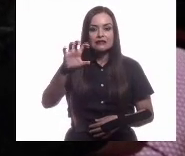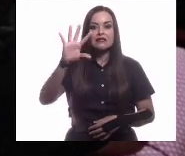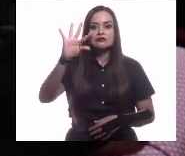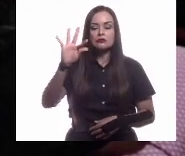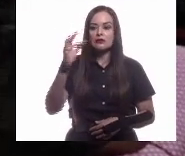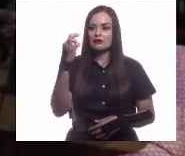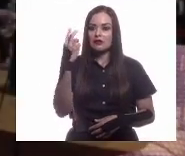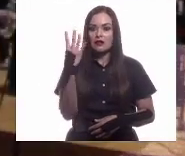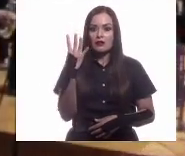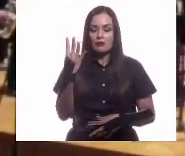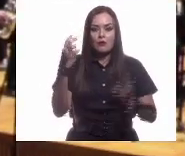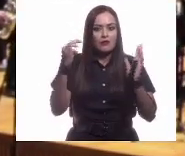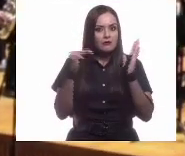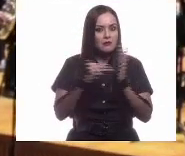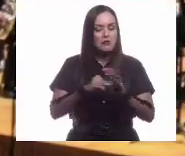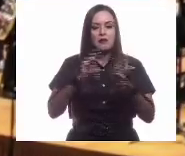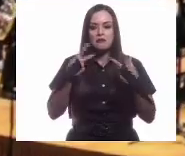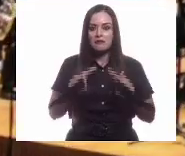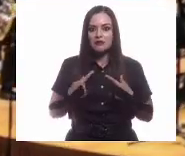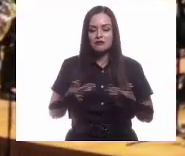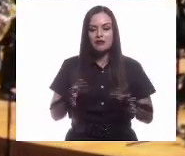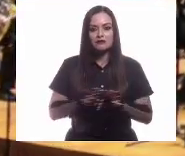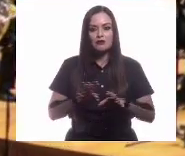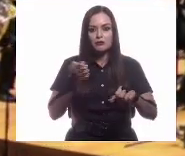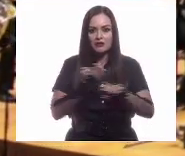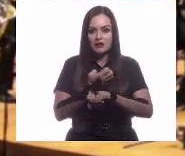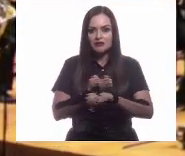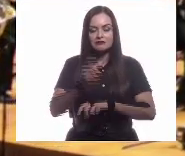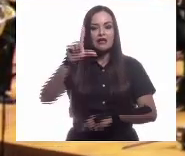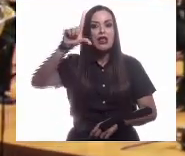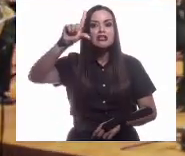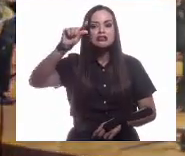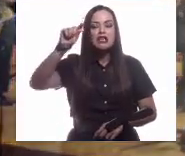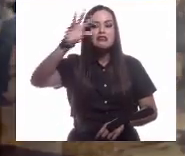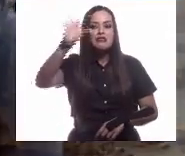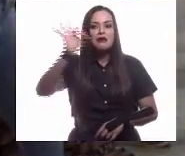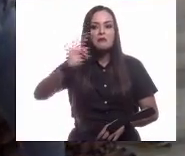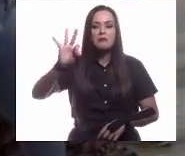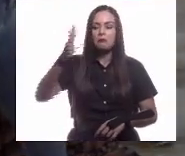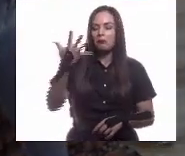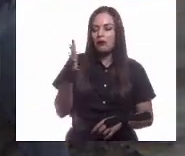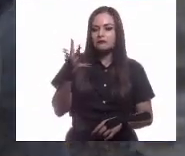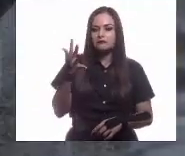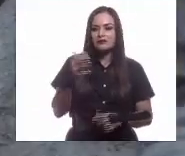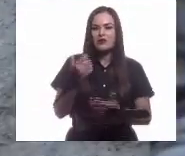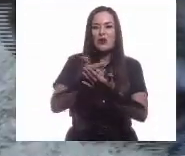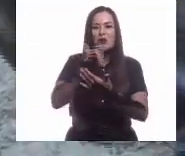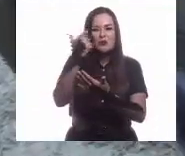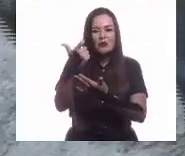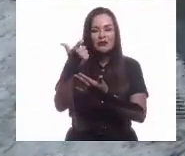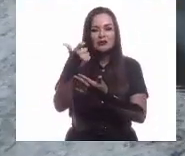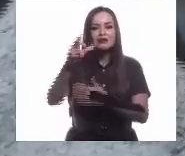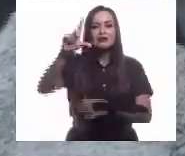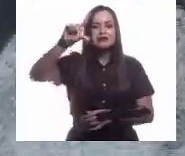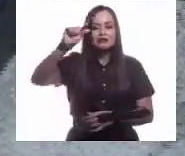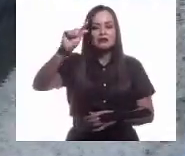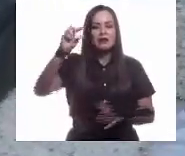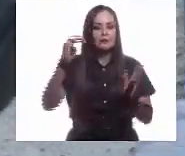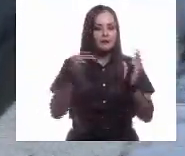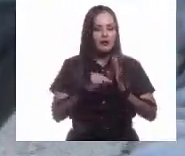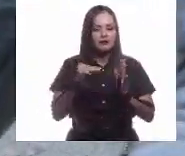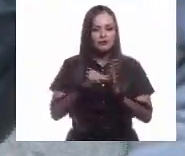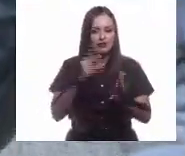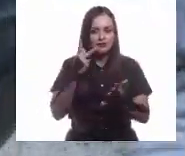personas, que equivalen más o menos al 70% de nuestra población. Con una inversión de 70 millones de pesos,